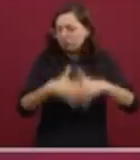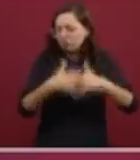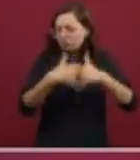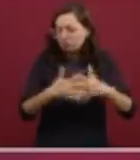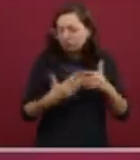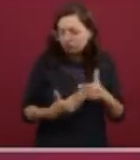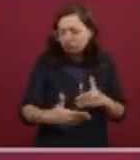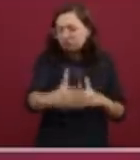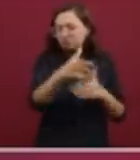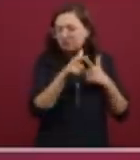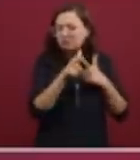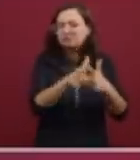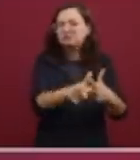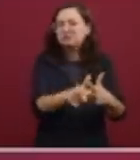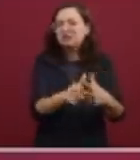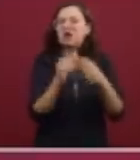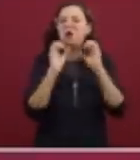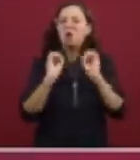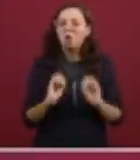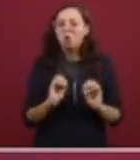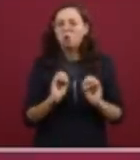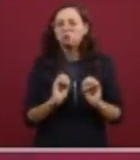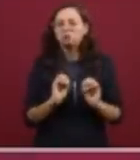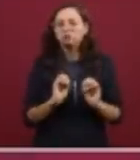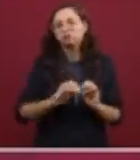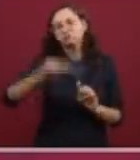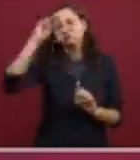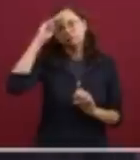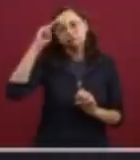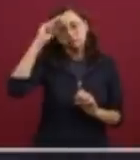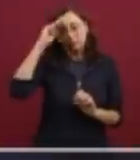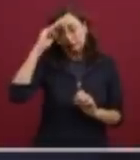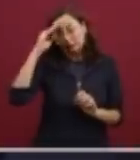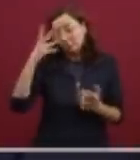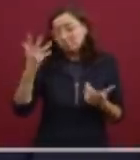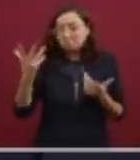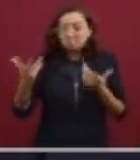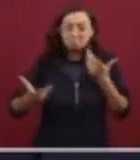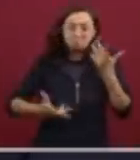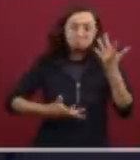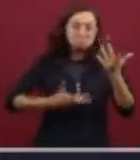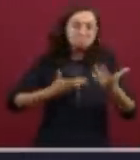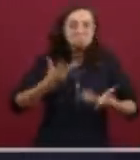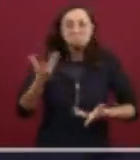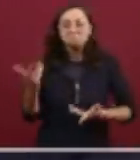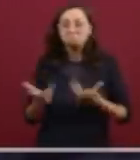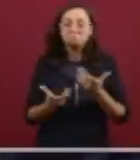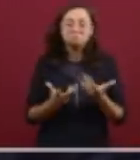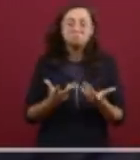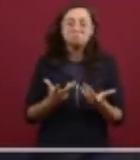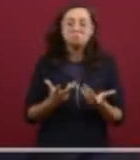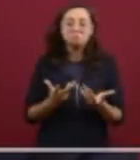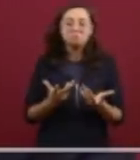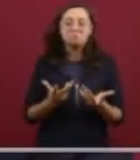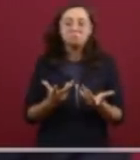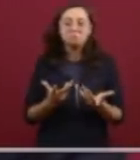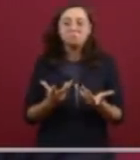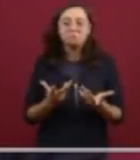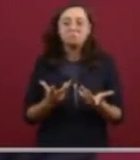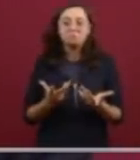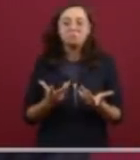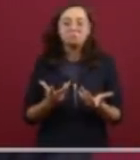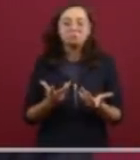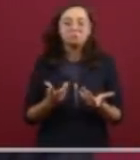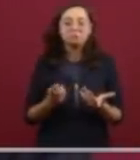o se busca la forma de integrarla con